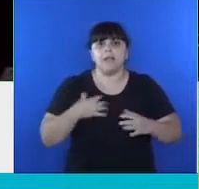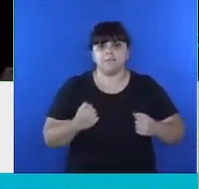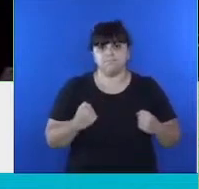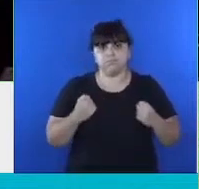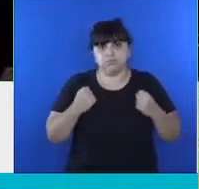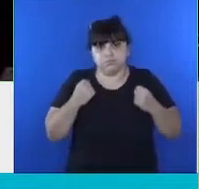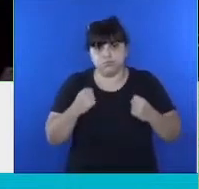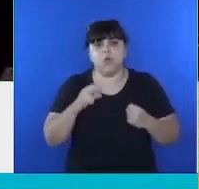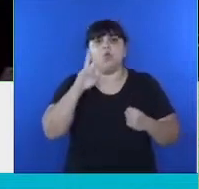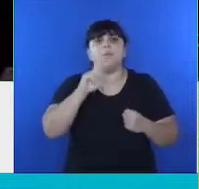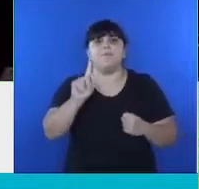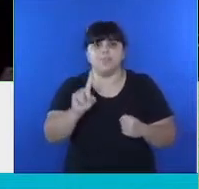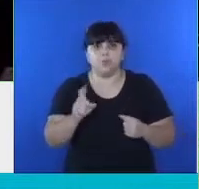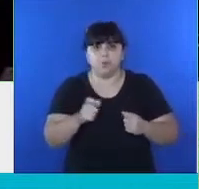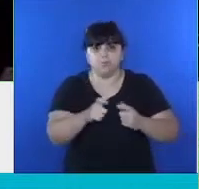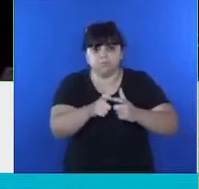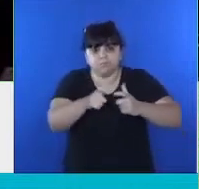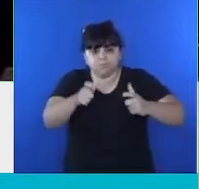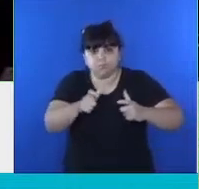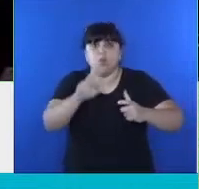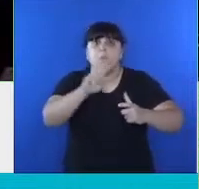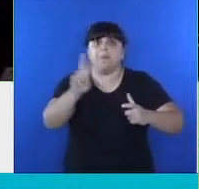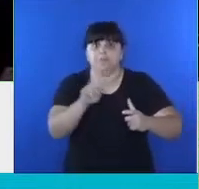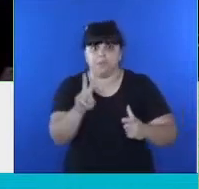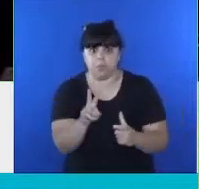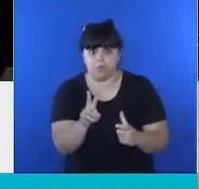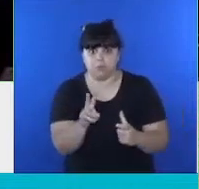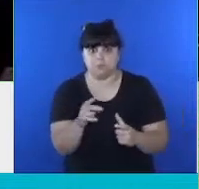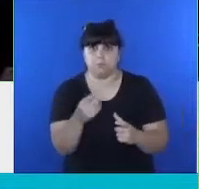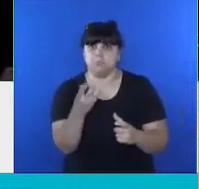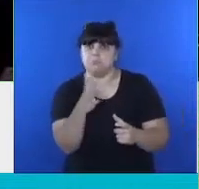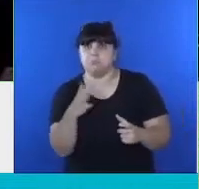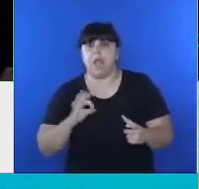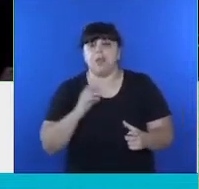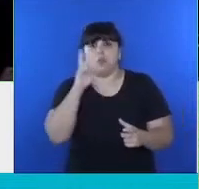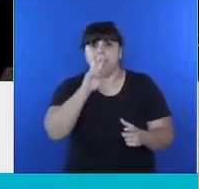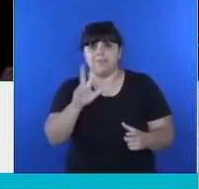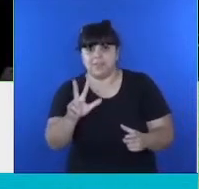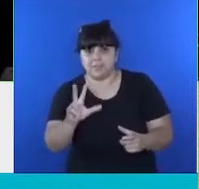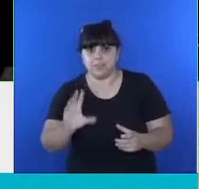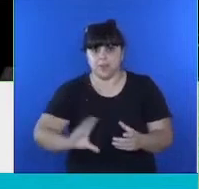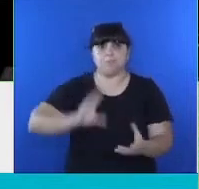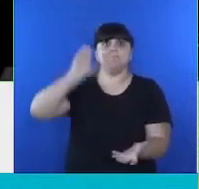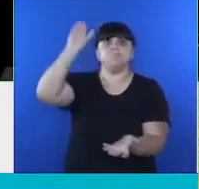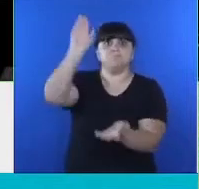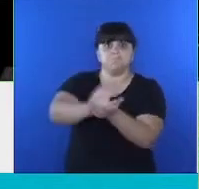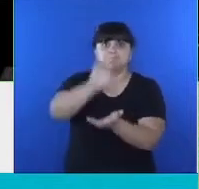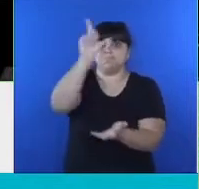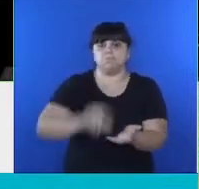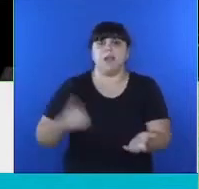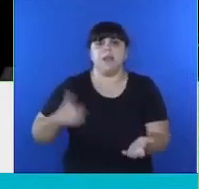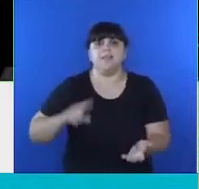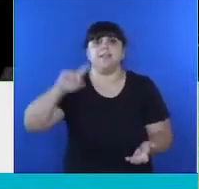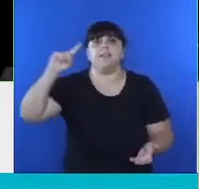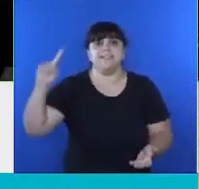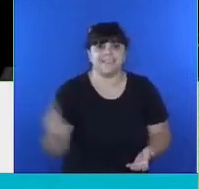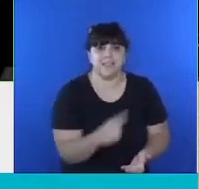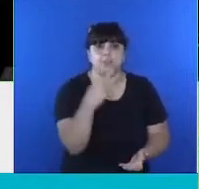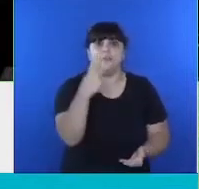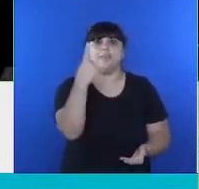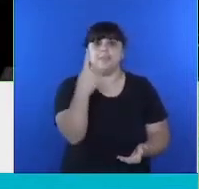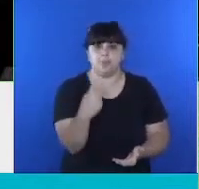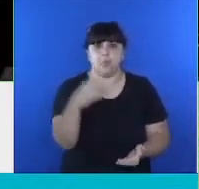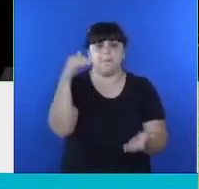en el 21, en el 22, cerrando en el año 23 con una inversión para todo el país de